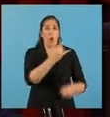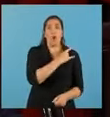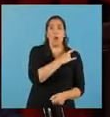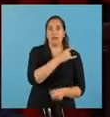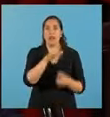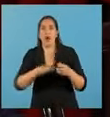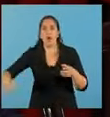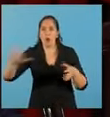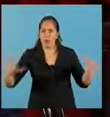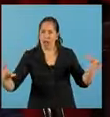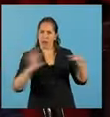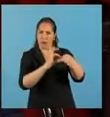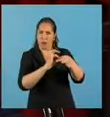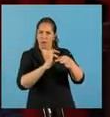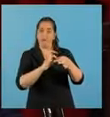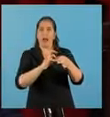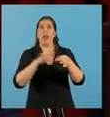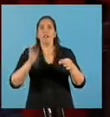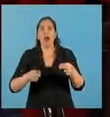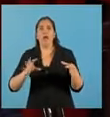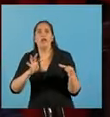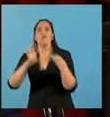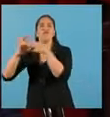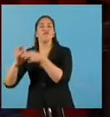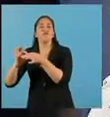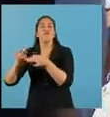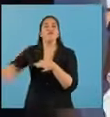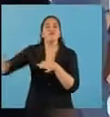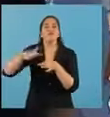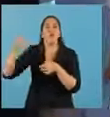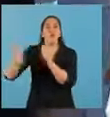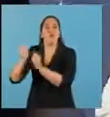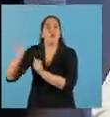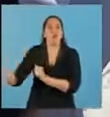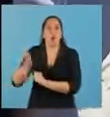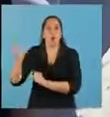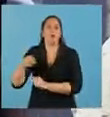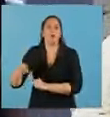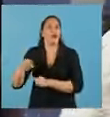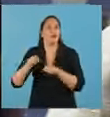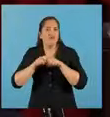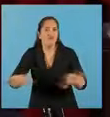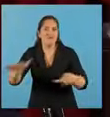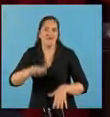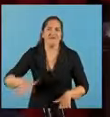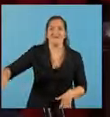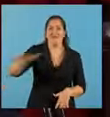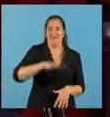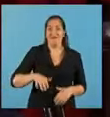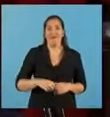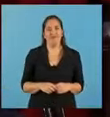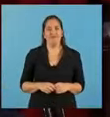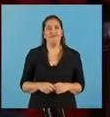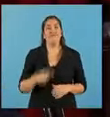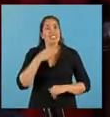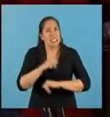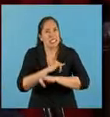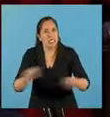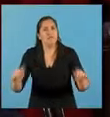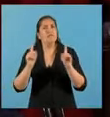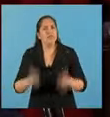la comunidad y el sector productivo es central para garantizar el desarrollo territorial. Deseo informarles